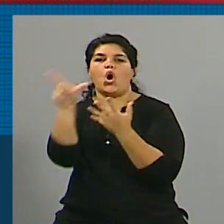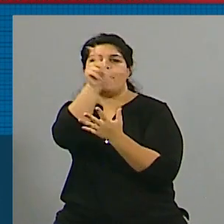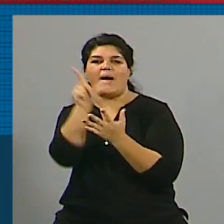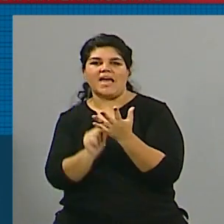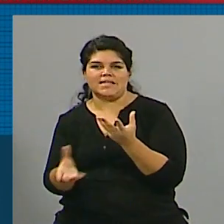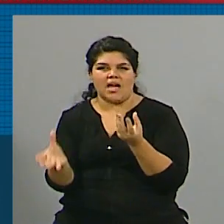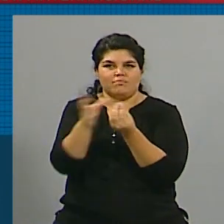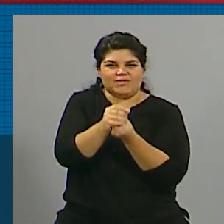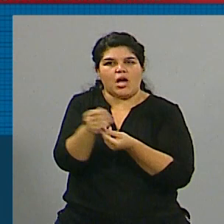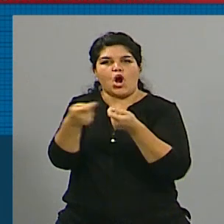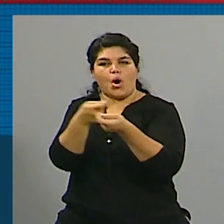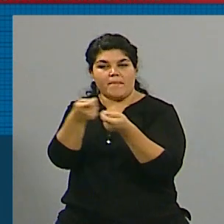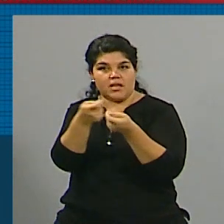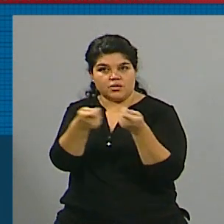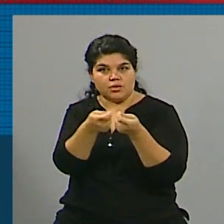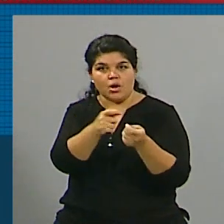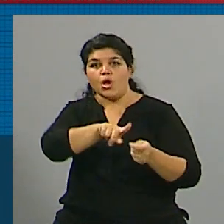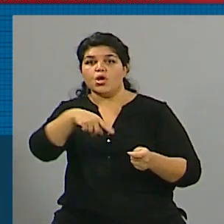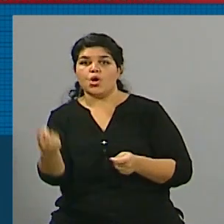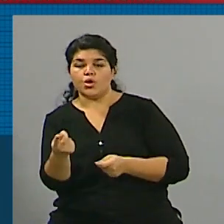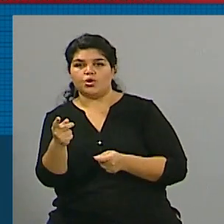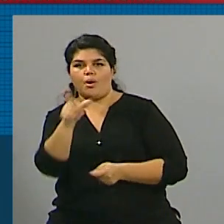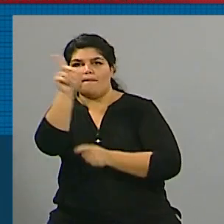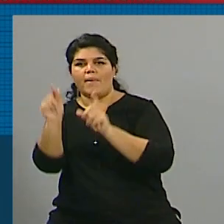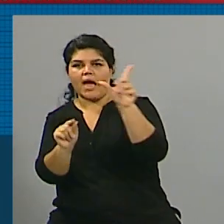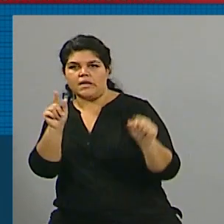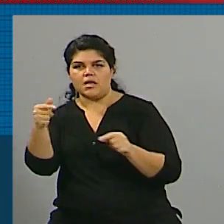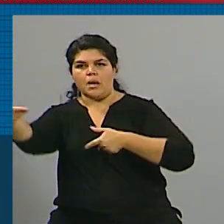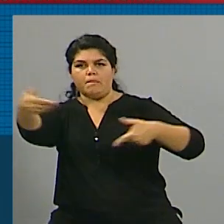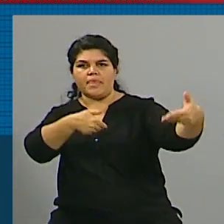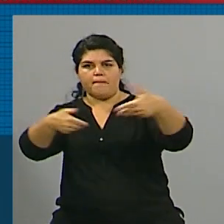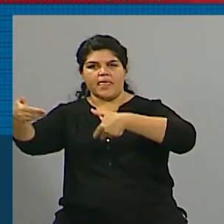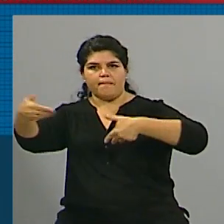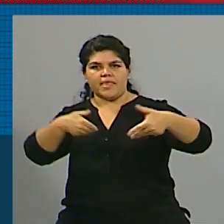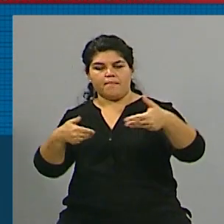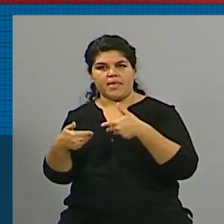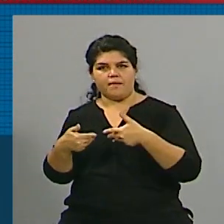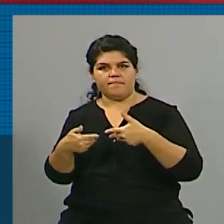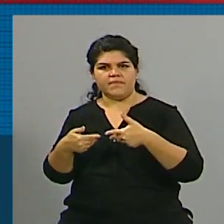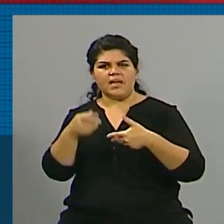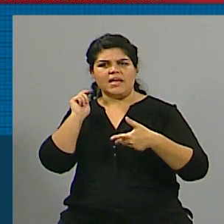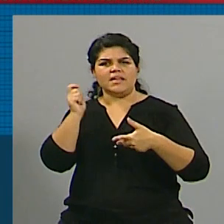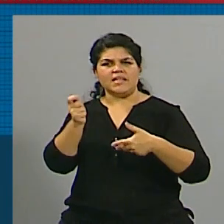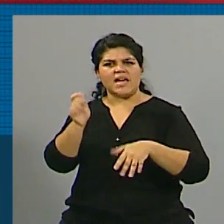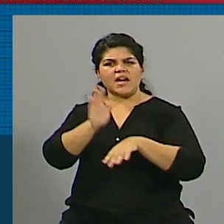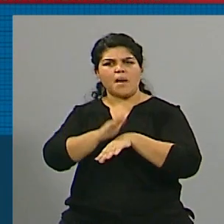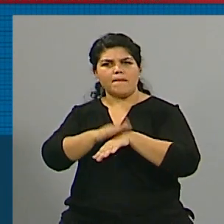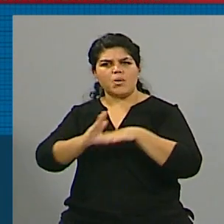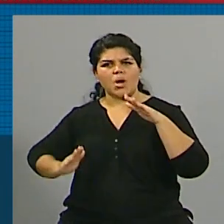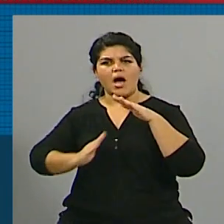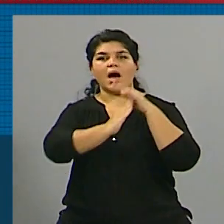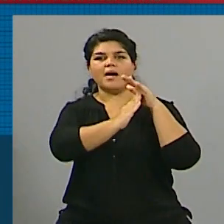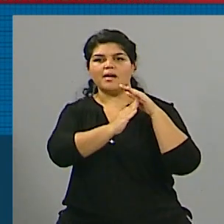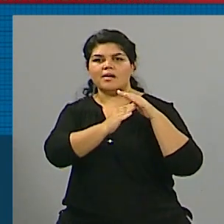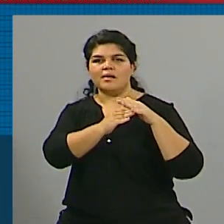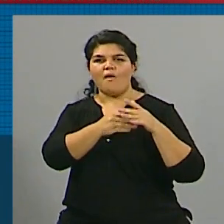y a varios países más que han hecho solicitudes. Es acá donde también lo que se está dando es la discusión hegemónica del dólar y de qué es lo que pueda llegar a